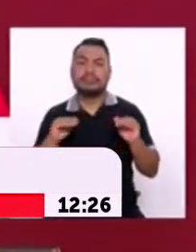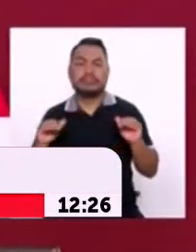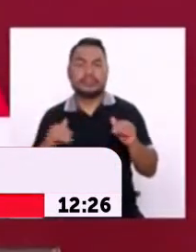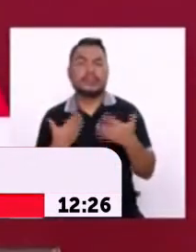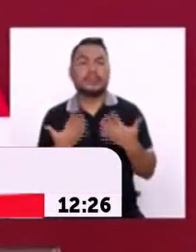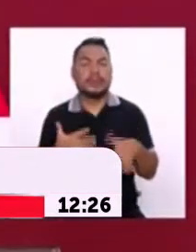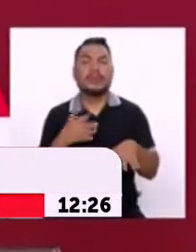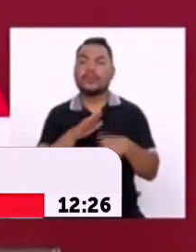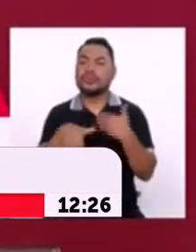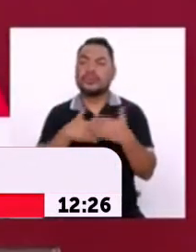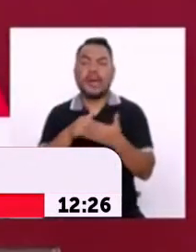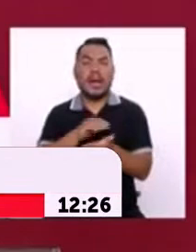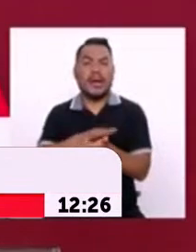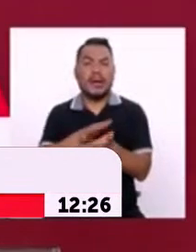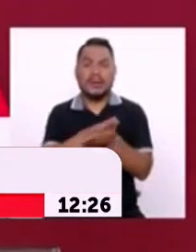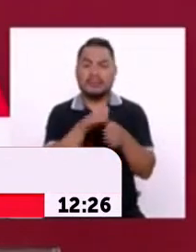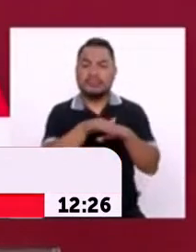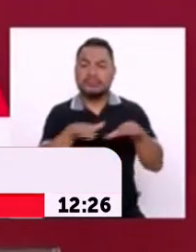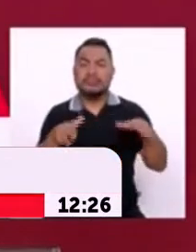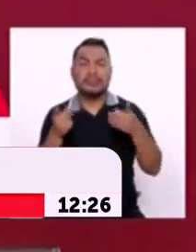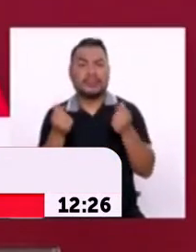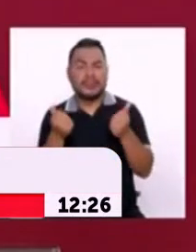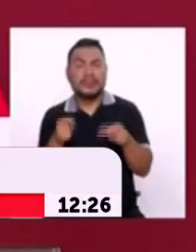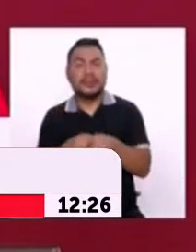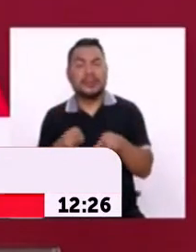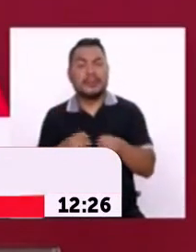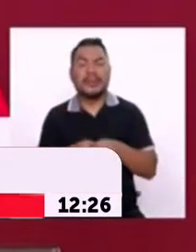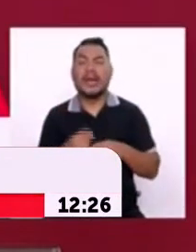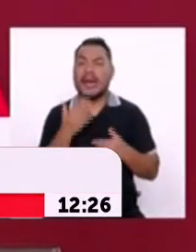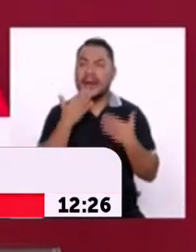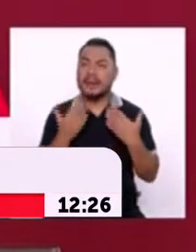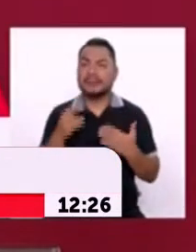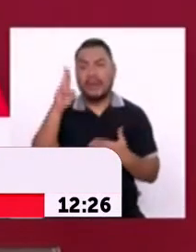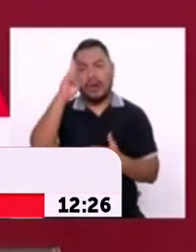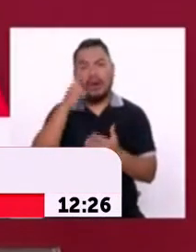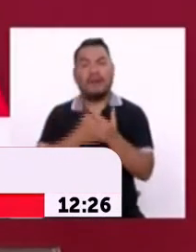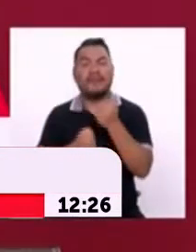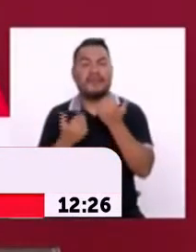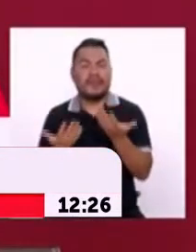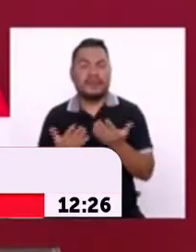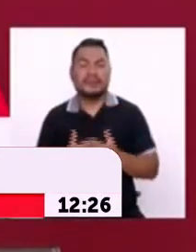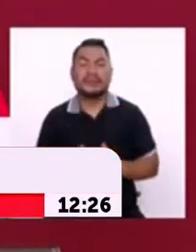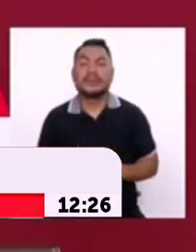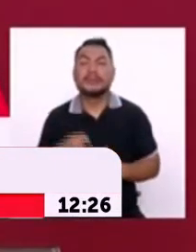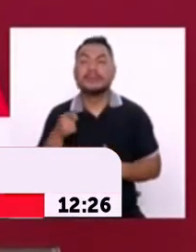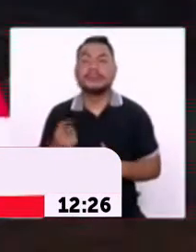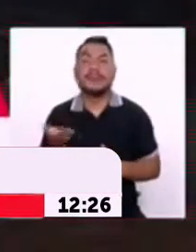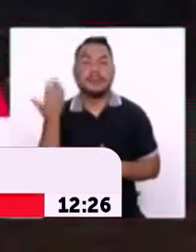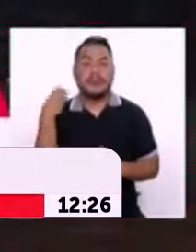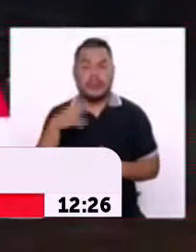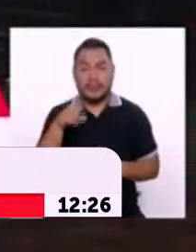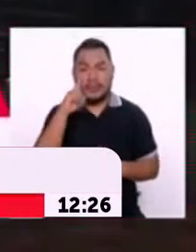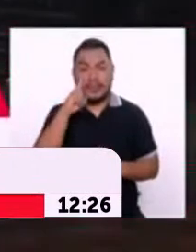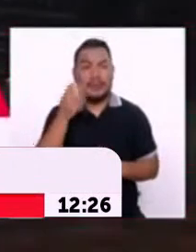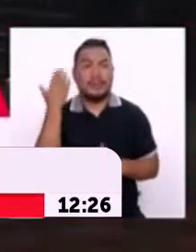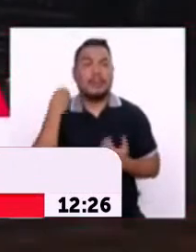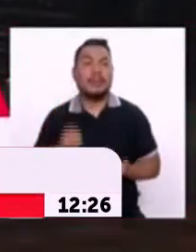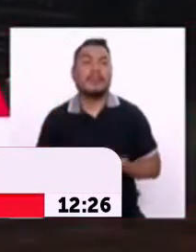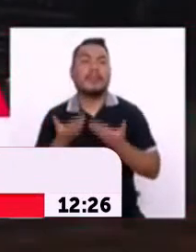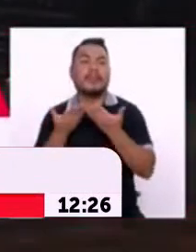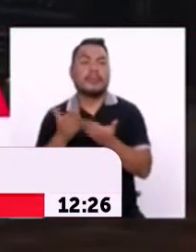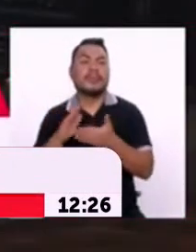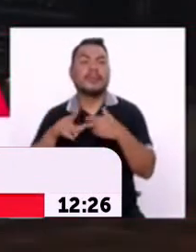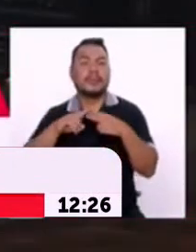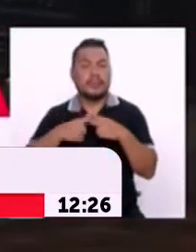Gracias a la estabilidad, gracias a la confianza, el miércoles pasado entregamos